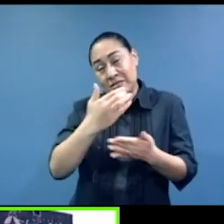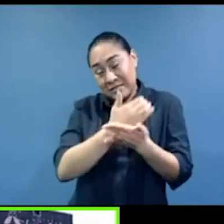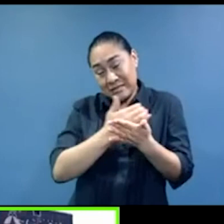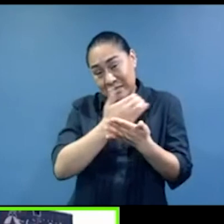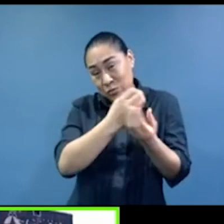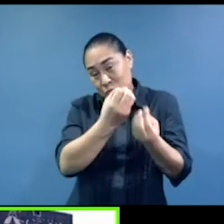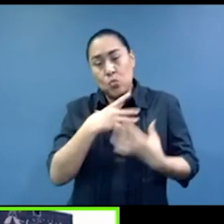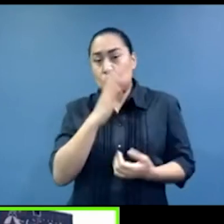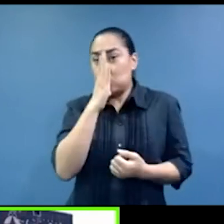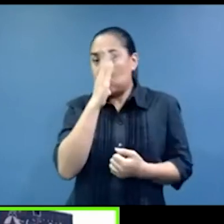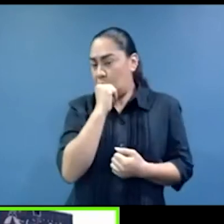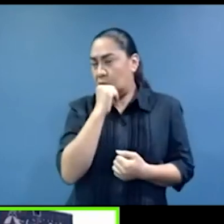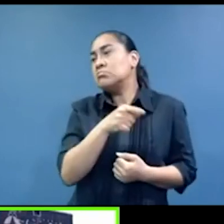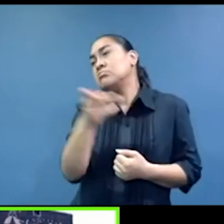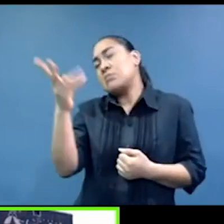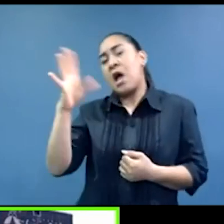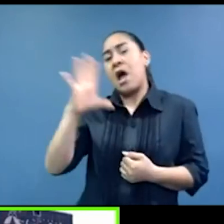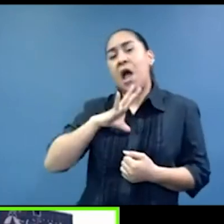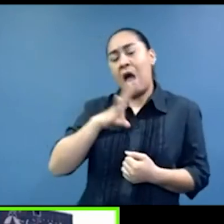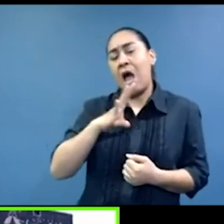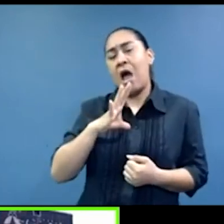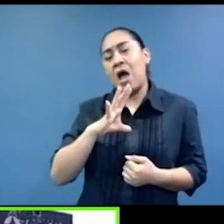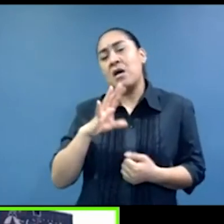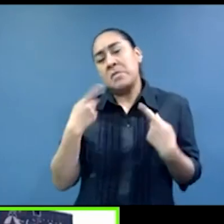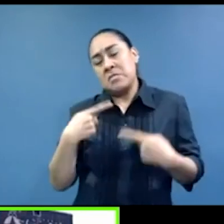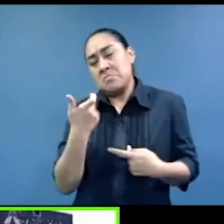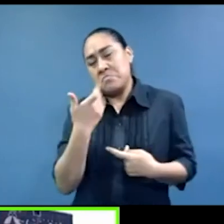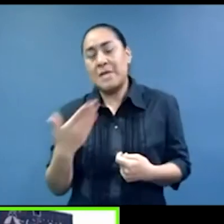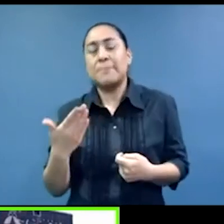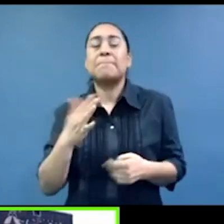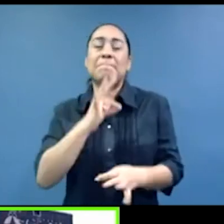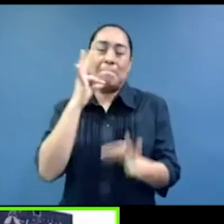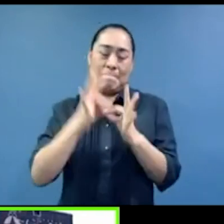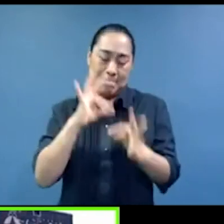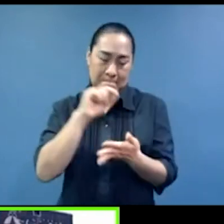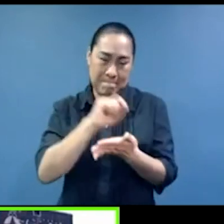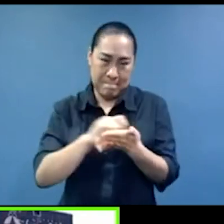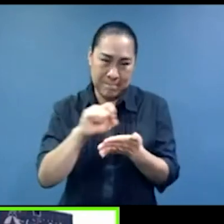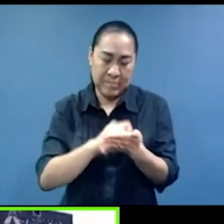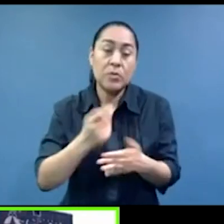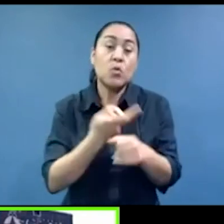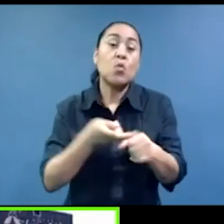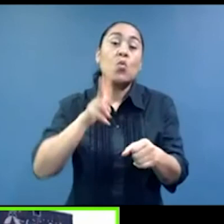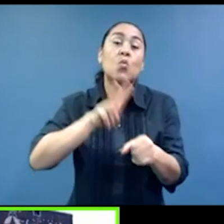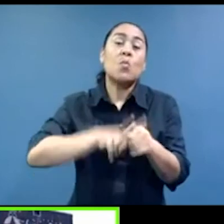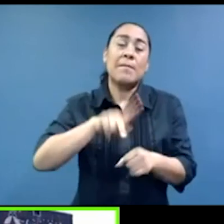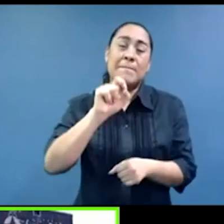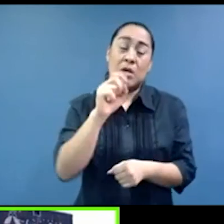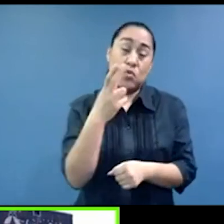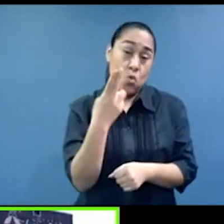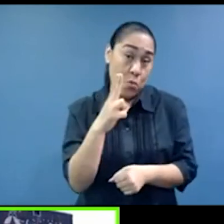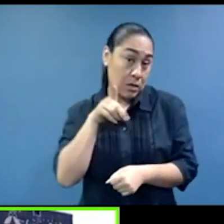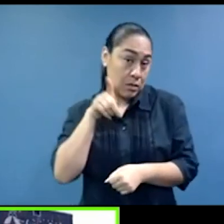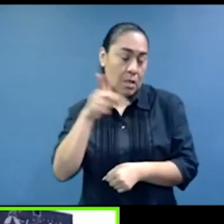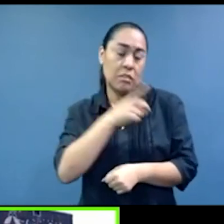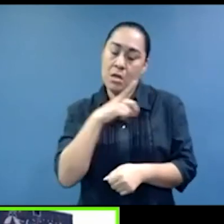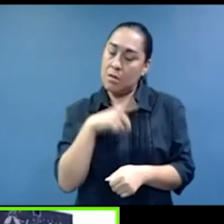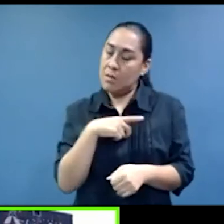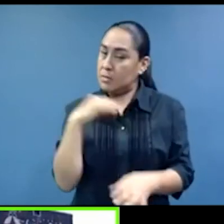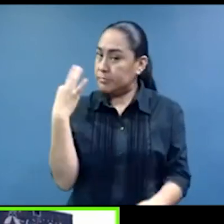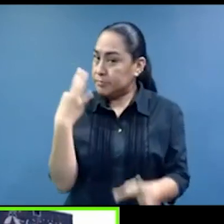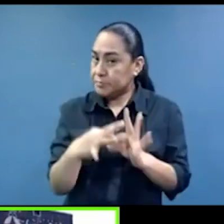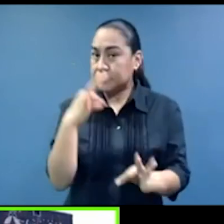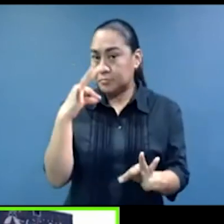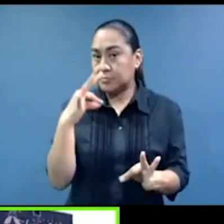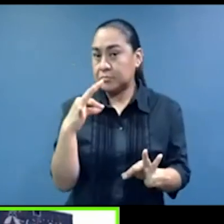ya como lo dijeron también y se concluye en el informe, ¿no? Pues el Hospital 20 de Noviembre debe de cumplir con lo que al